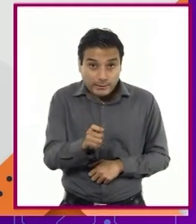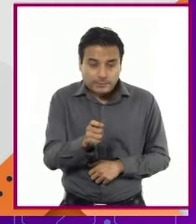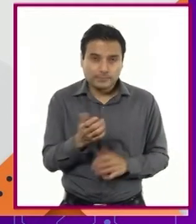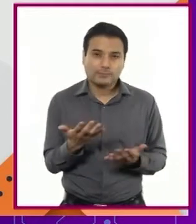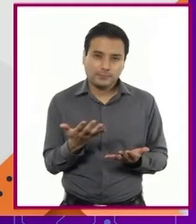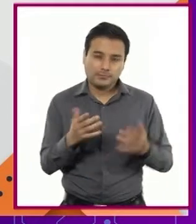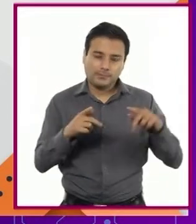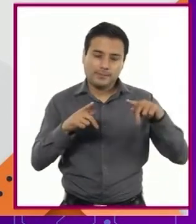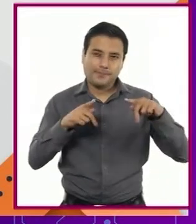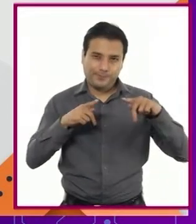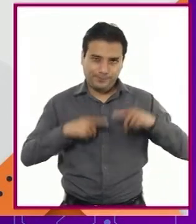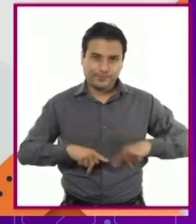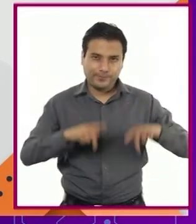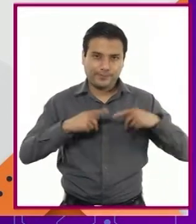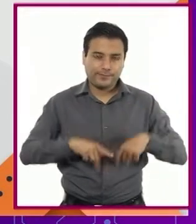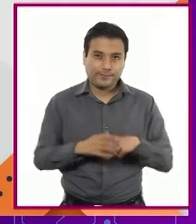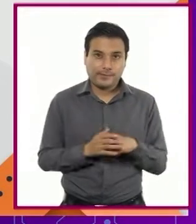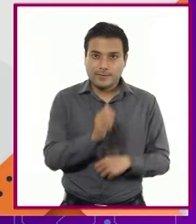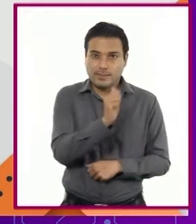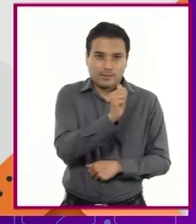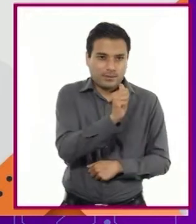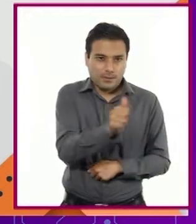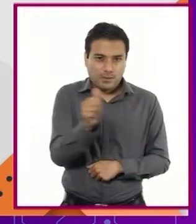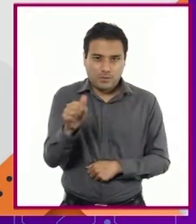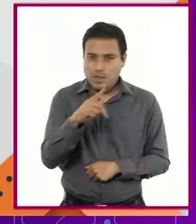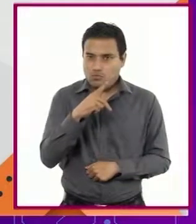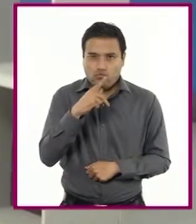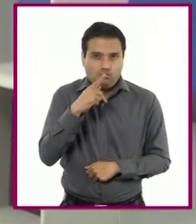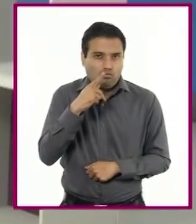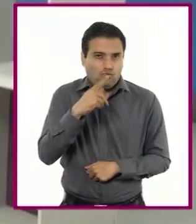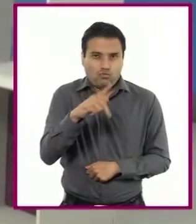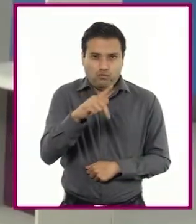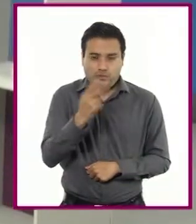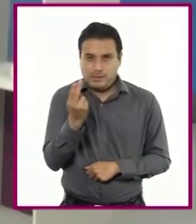voluntad de dar a cada quien lo que le corresponde.